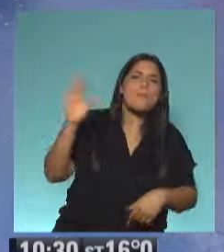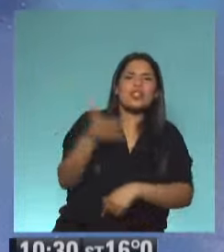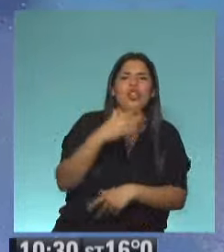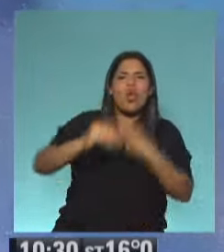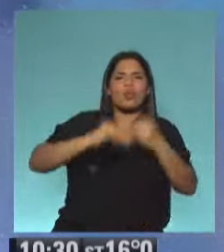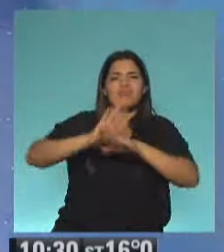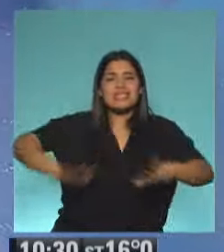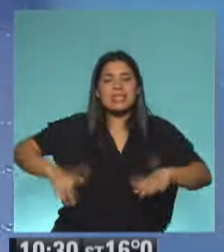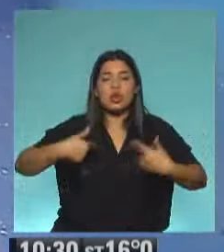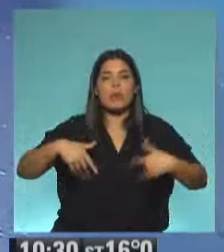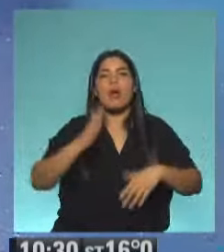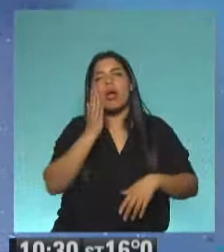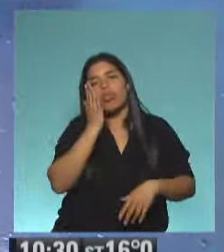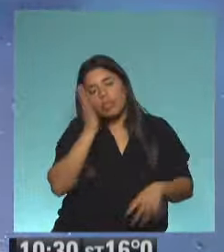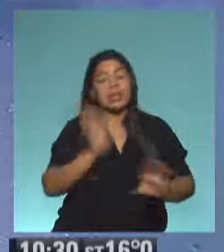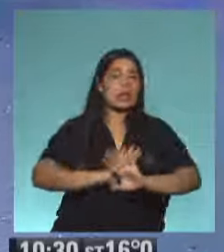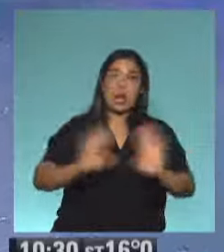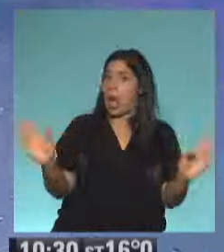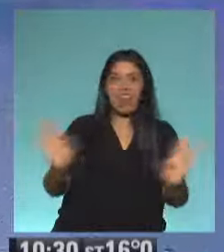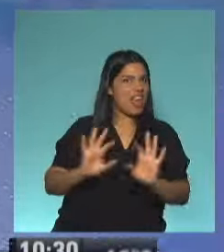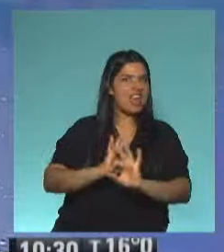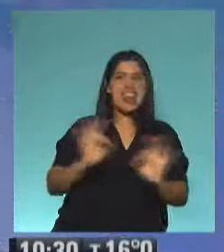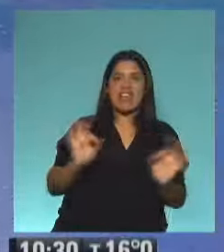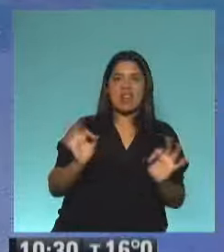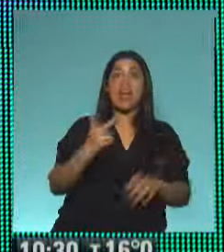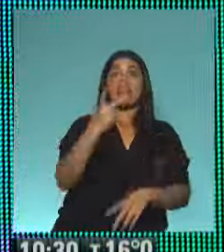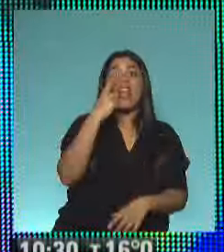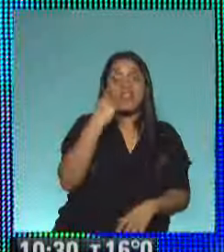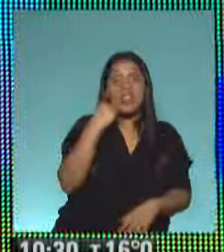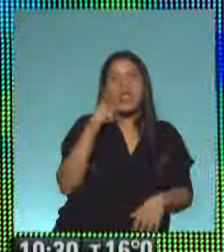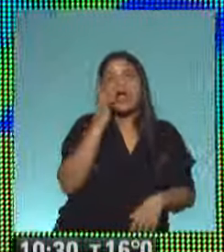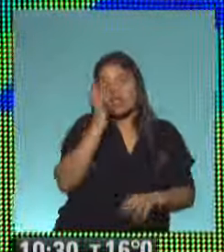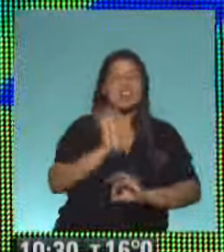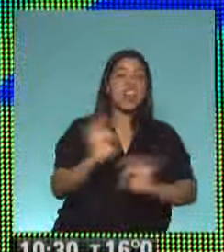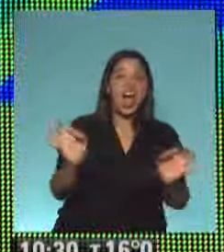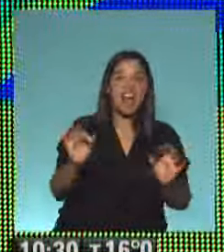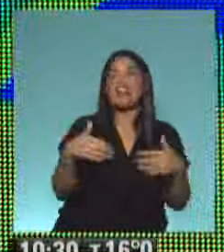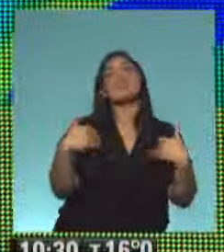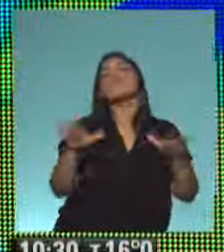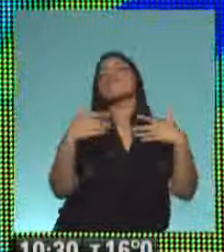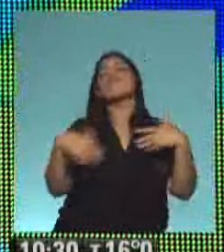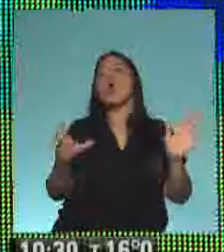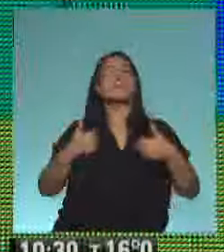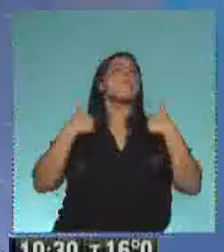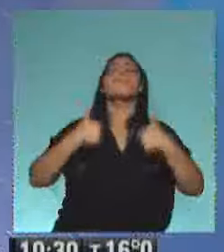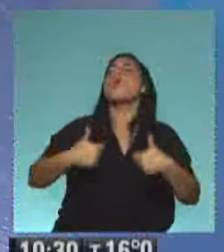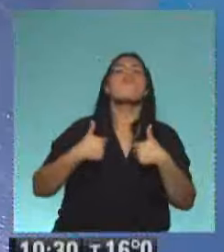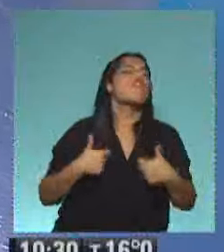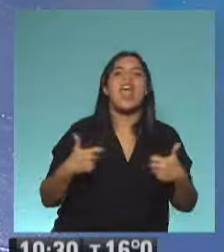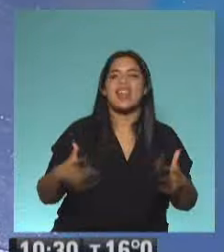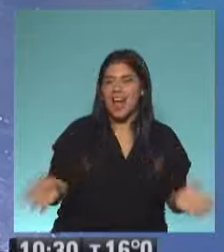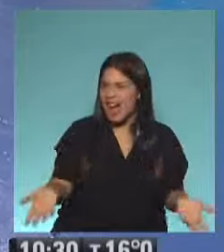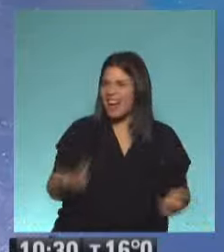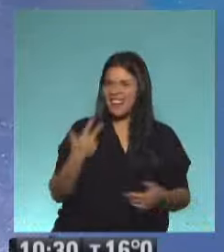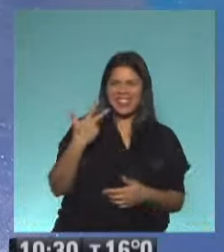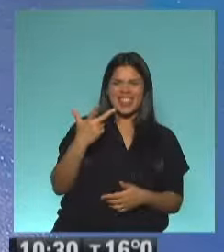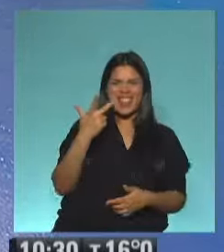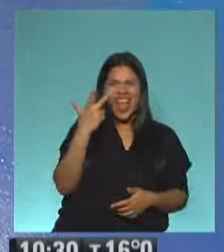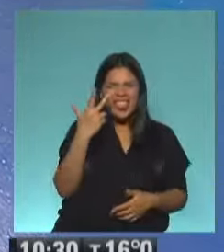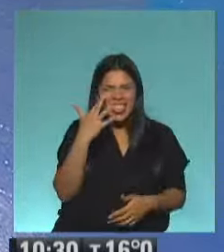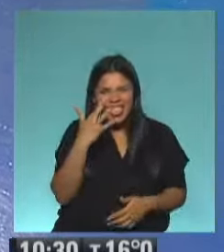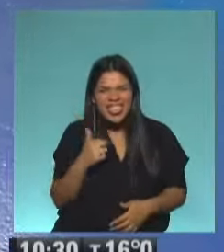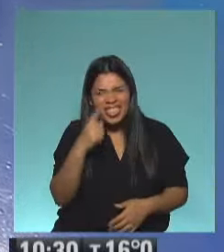dormir. ¿Está bien visto? Sí, muy bien visto no hace dormir. Hace 3 días que no duermo, qué bien. Ah, qué bien, bien señora, bien. No duerme yo, hace tanto. Ya voy 5. Sí,